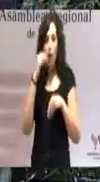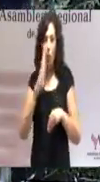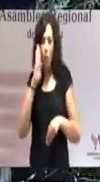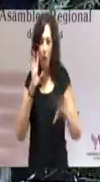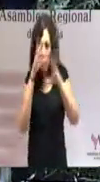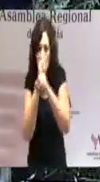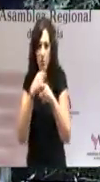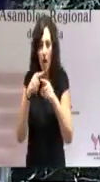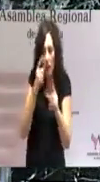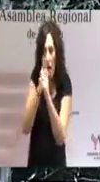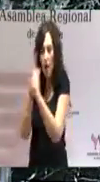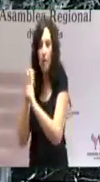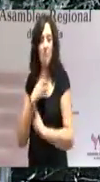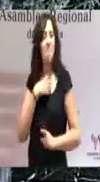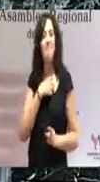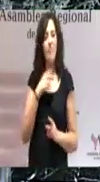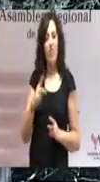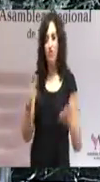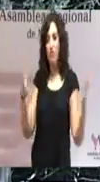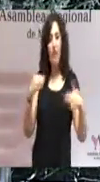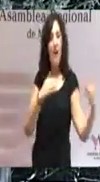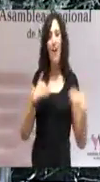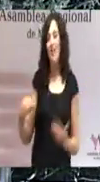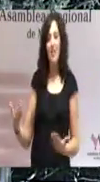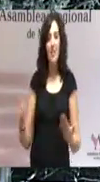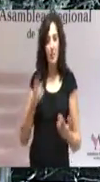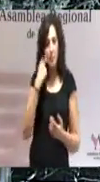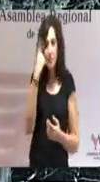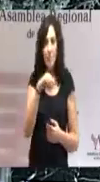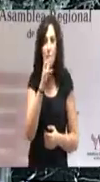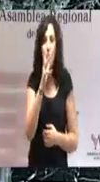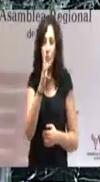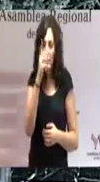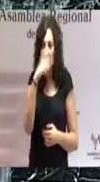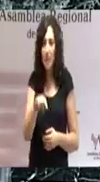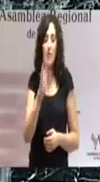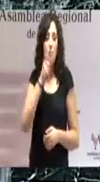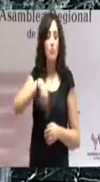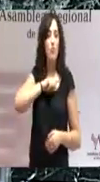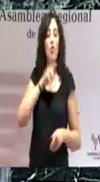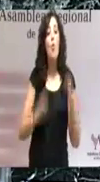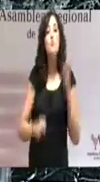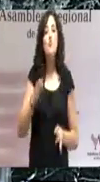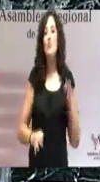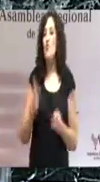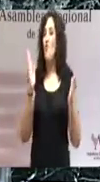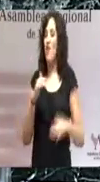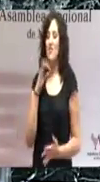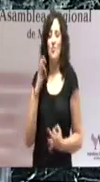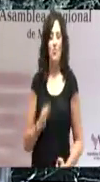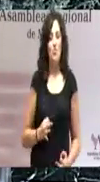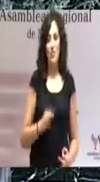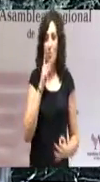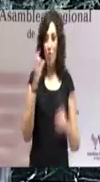de los que estamos aquí tenemos derecho a hacerlo, ninguno. Pero ¿sabe por qué? Porque seríamos injustos. Y ser